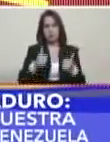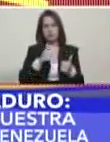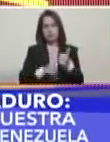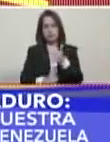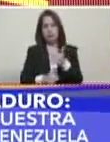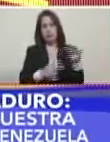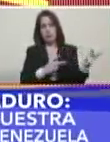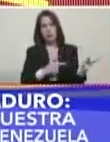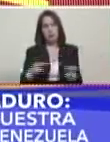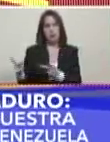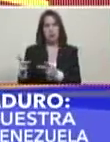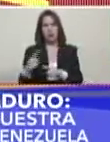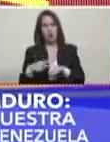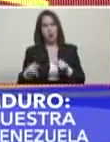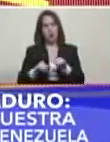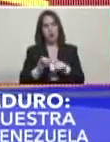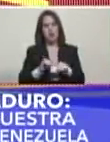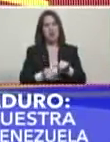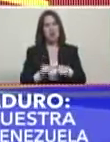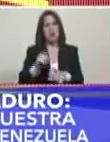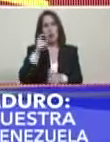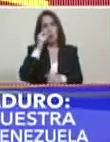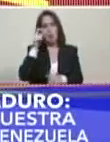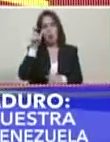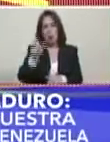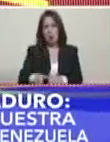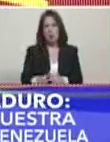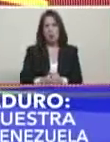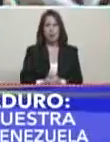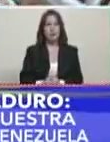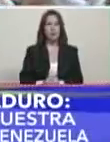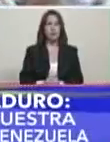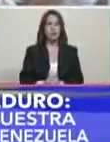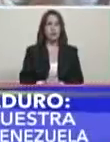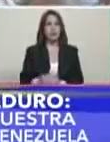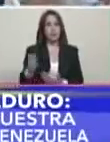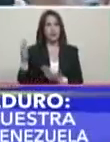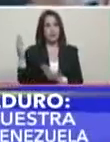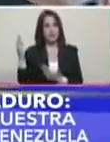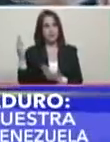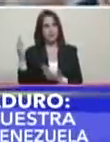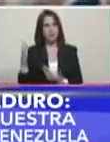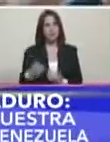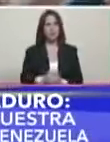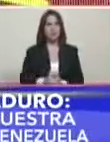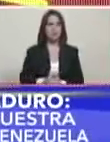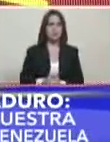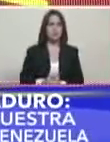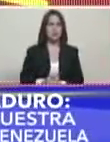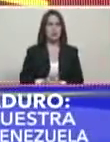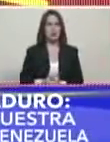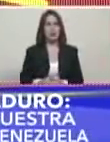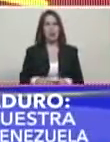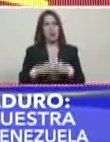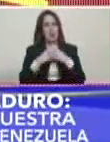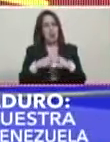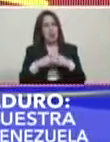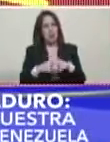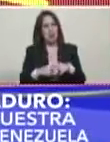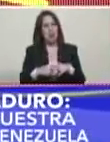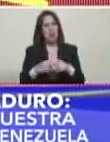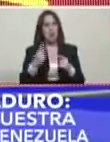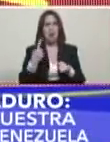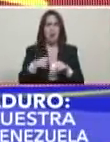Bienvenido. El ingeniero Benzo Echenique Soteldo, ingeniero electromecánica, recuperador de esta